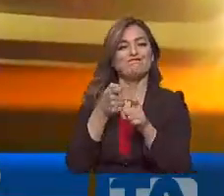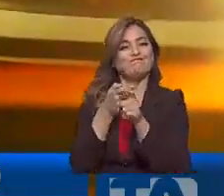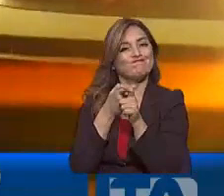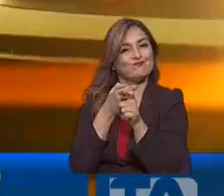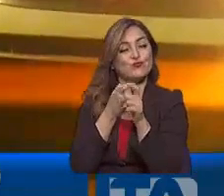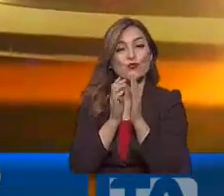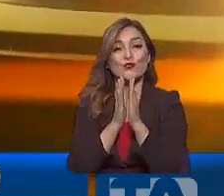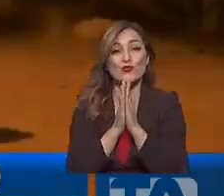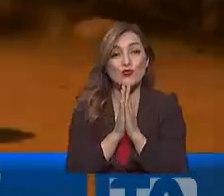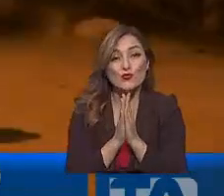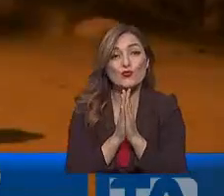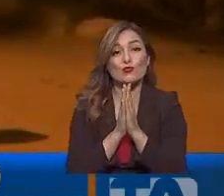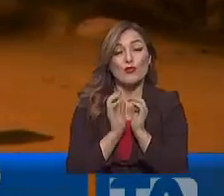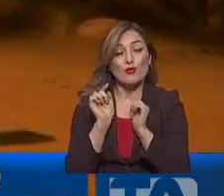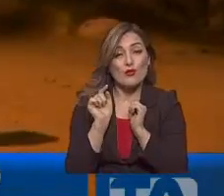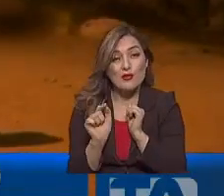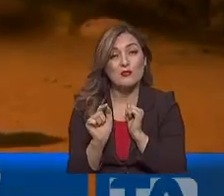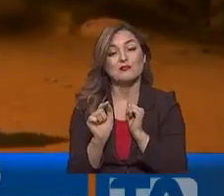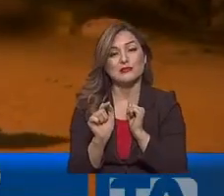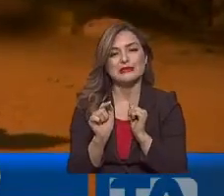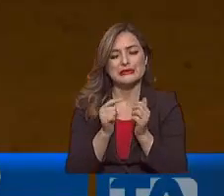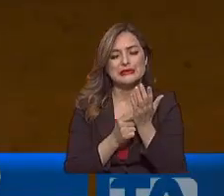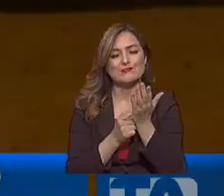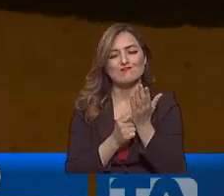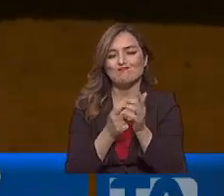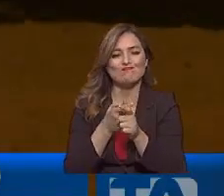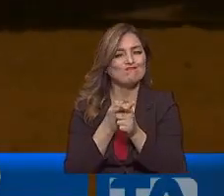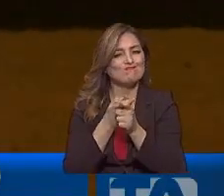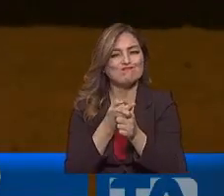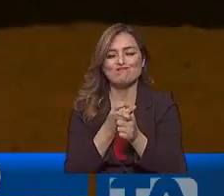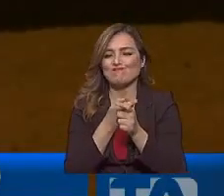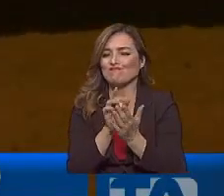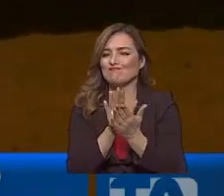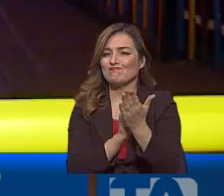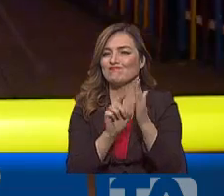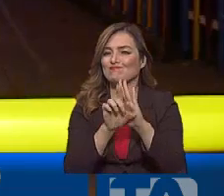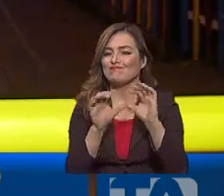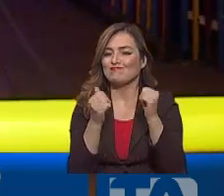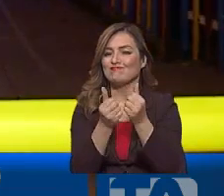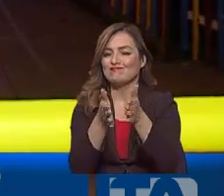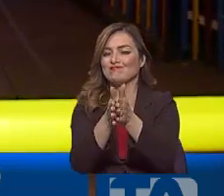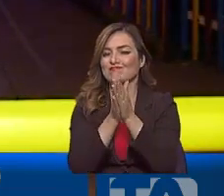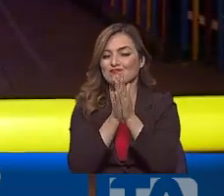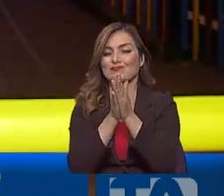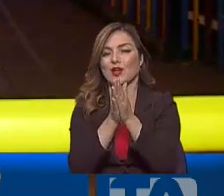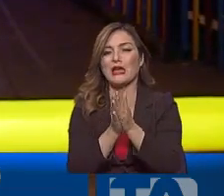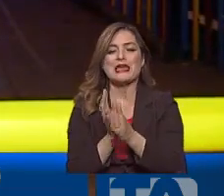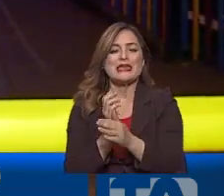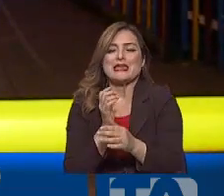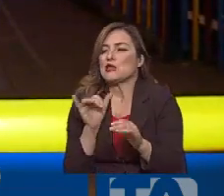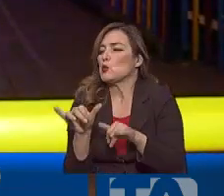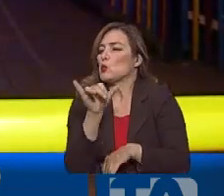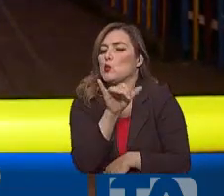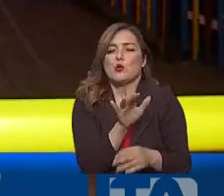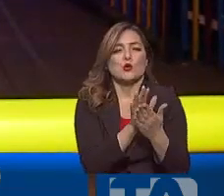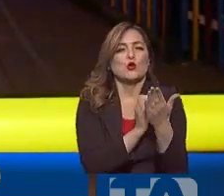que traten con esa consecuencia los asambleístas este proyecto de ley, como si se tratara de un